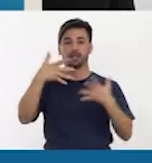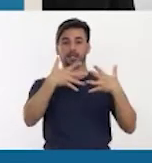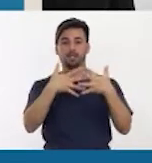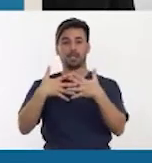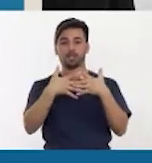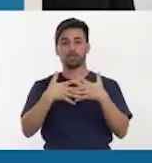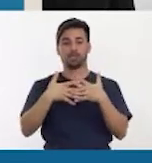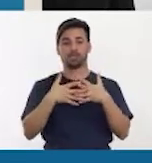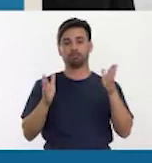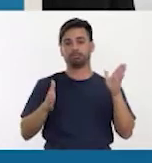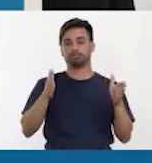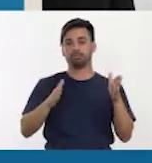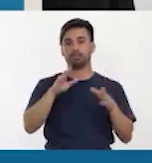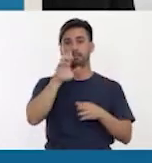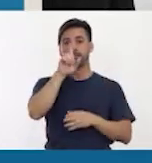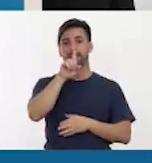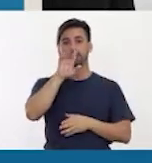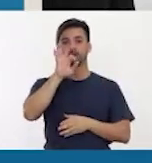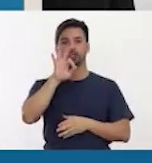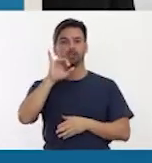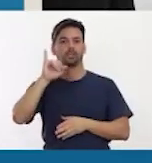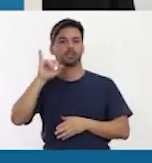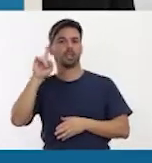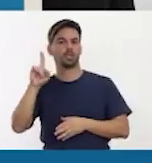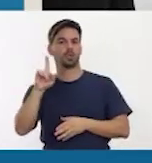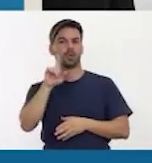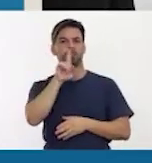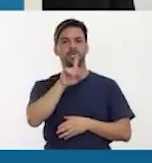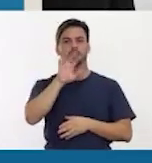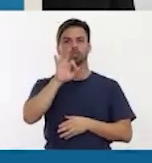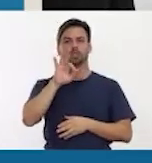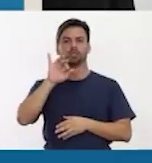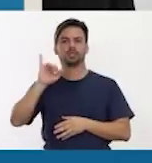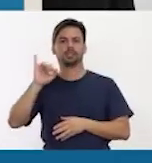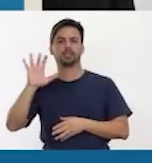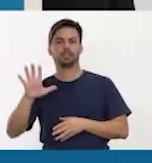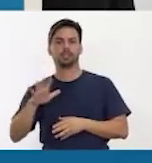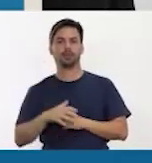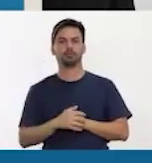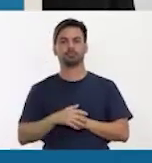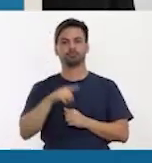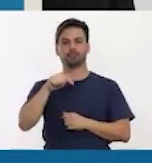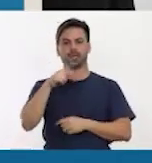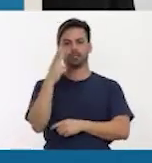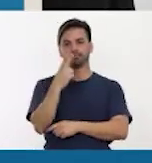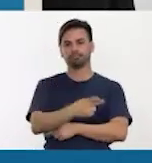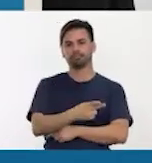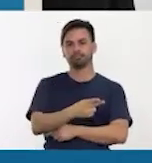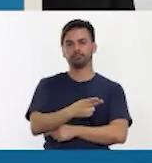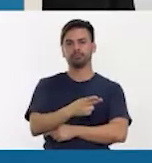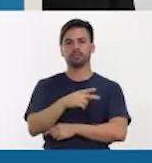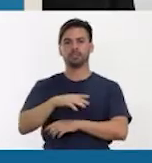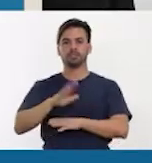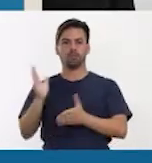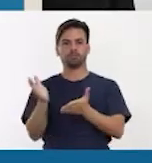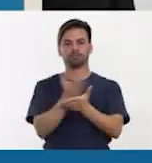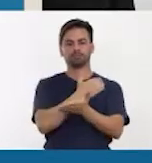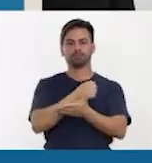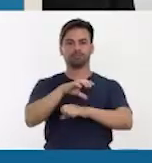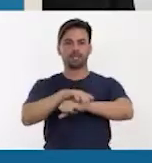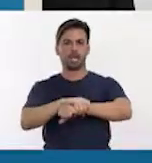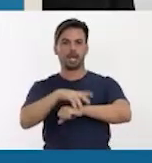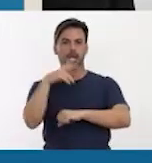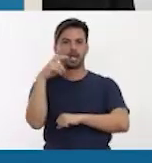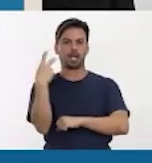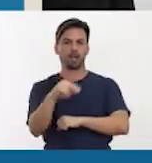presidente de los Estados Unidos entre 1861 y 1865. Fue el encargado